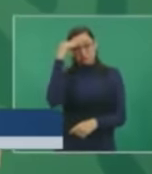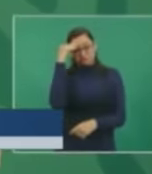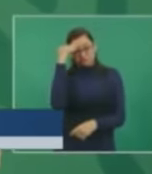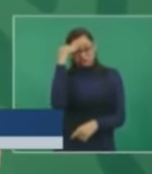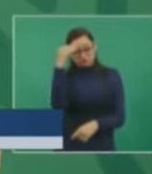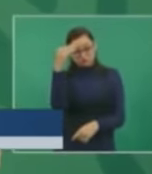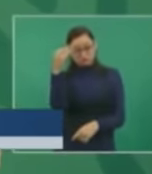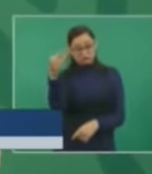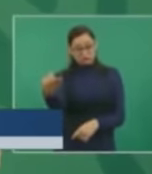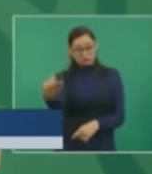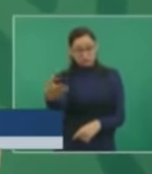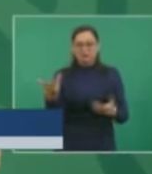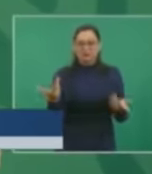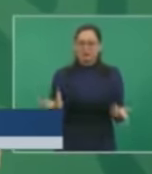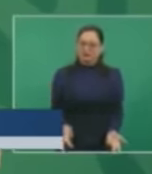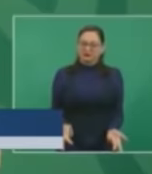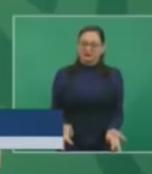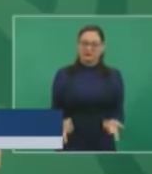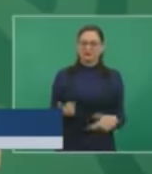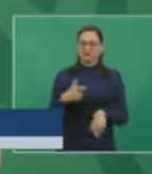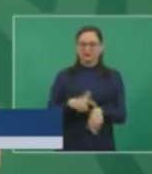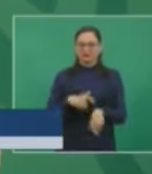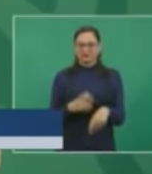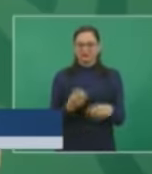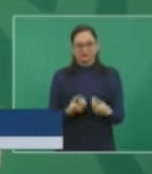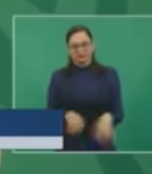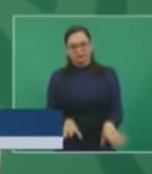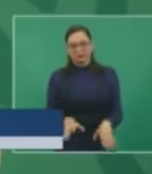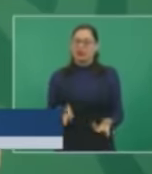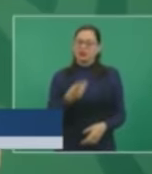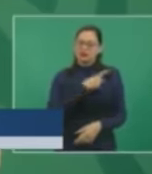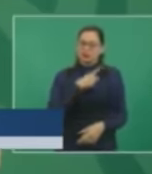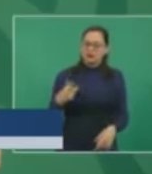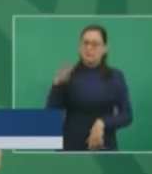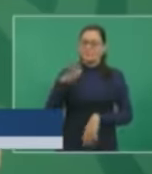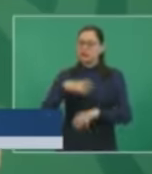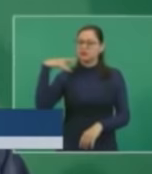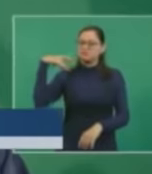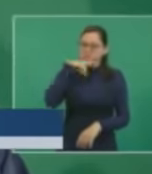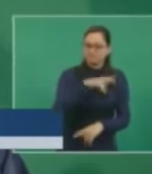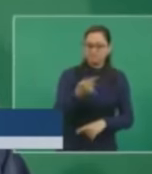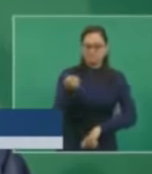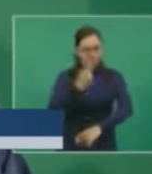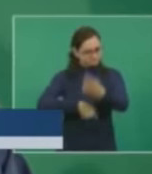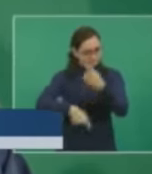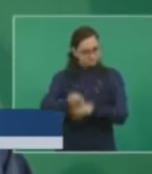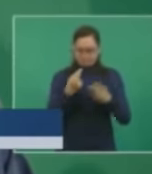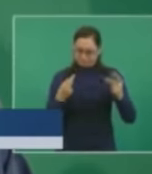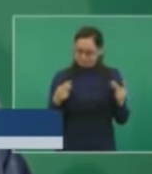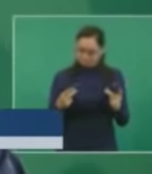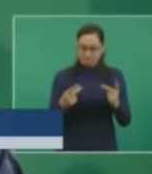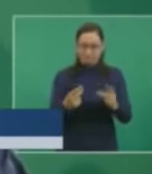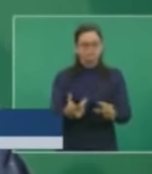él lo dice, o pues muchas personas supongo que cada vez se sentirán más frustradas y buscarán mecanismos